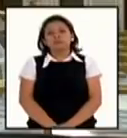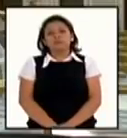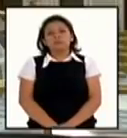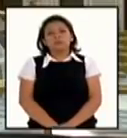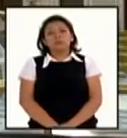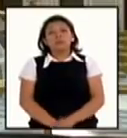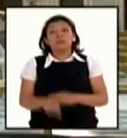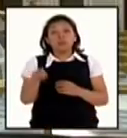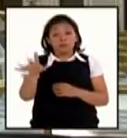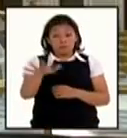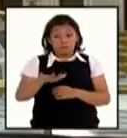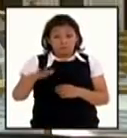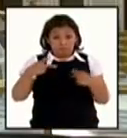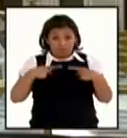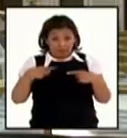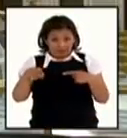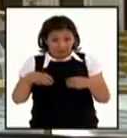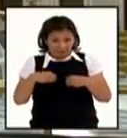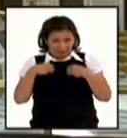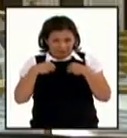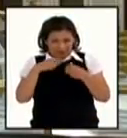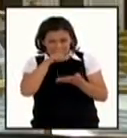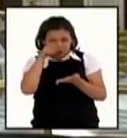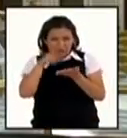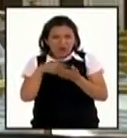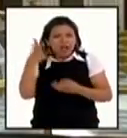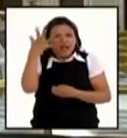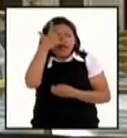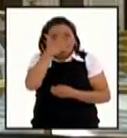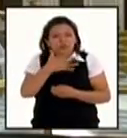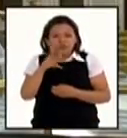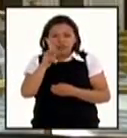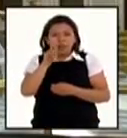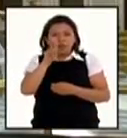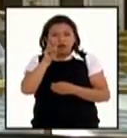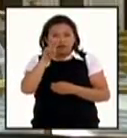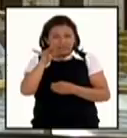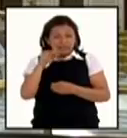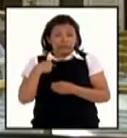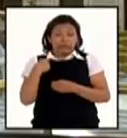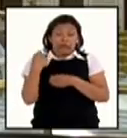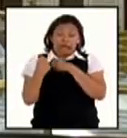Los colonos que vivimos en la hermosa provincia llevamos años siendo